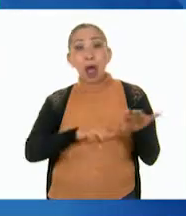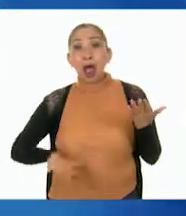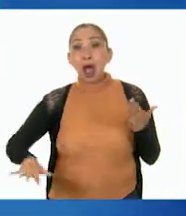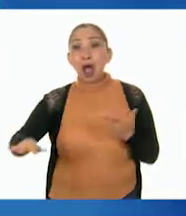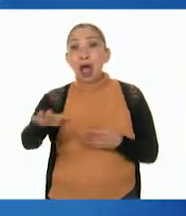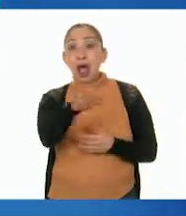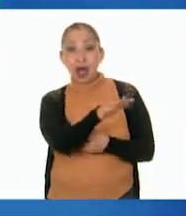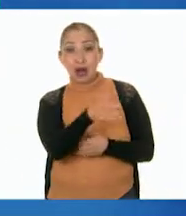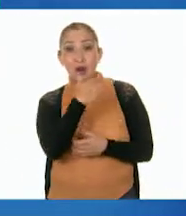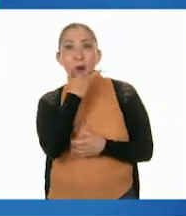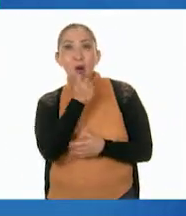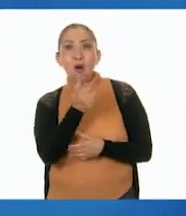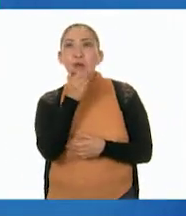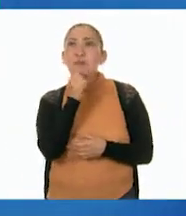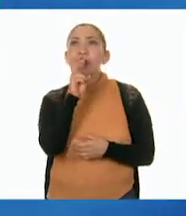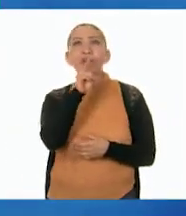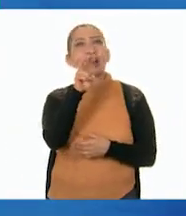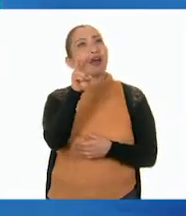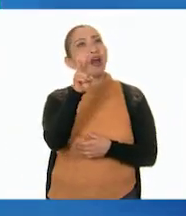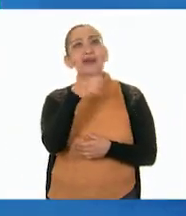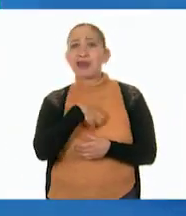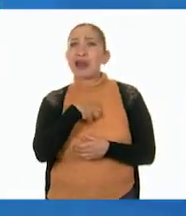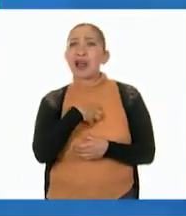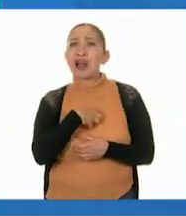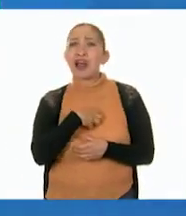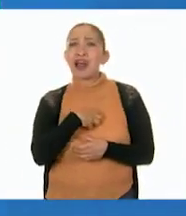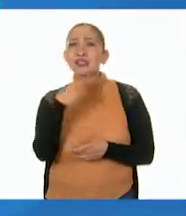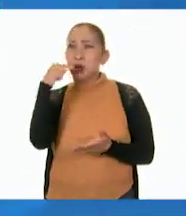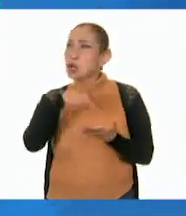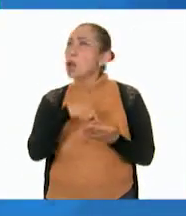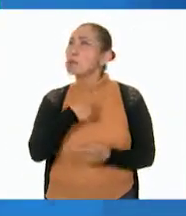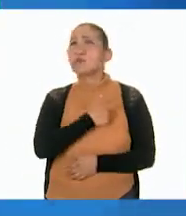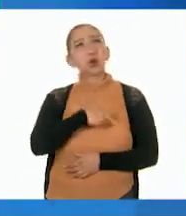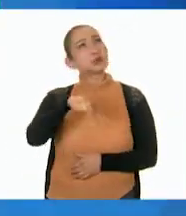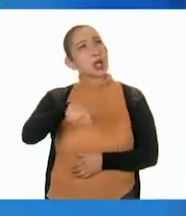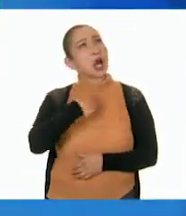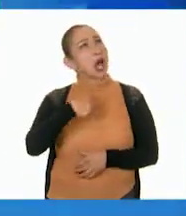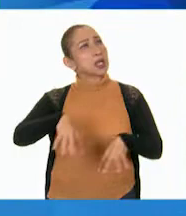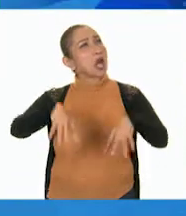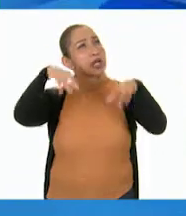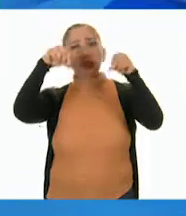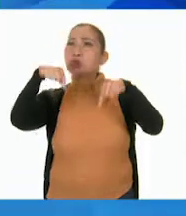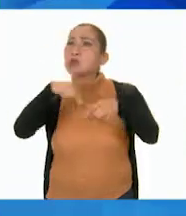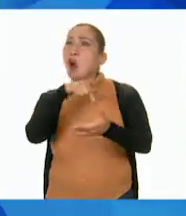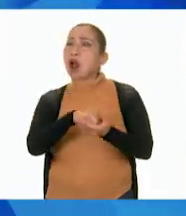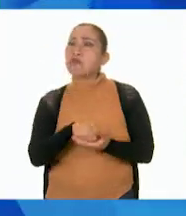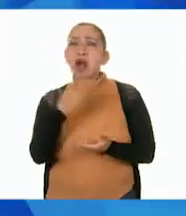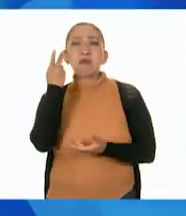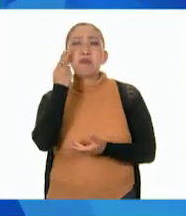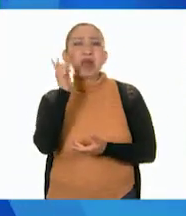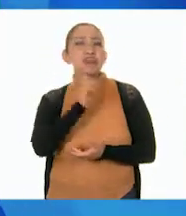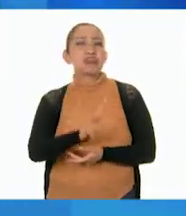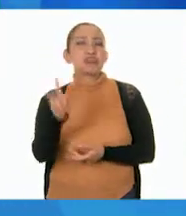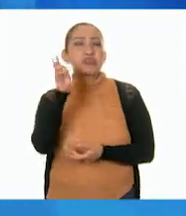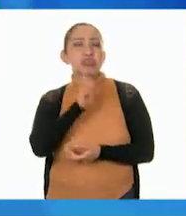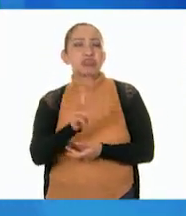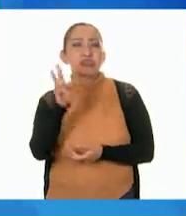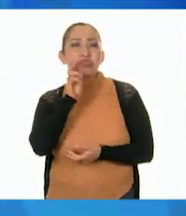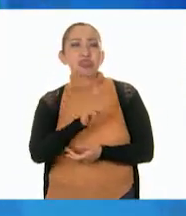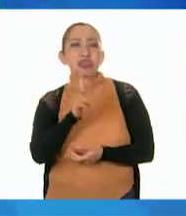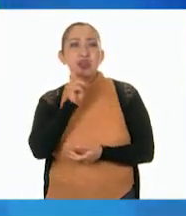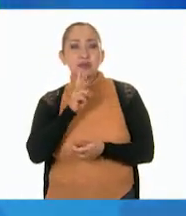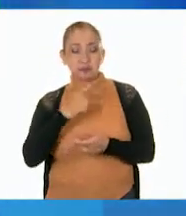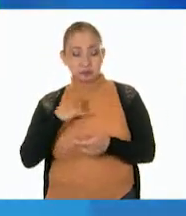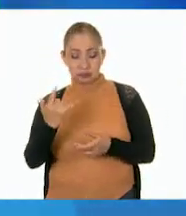El sastrecillo vio y estaba muy contento. Dice, creo que me puede gustar vivir aquí. Así que, con